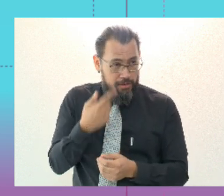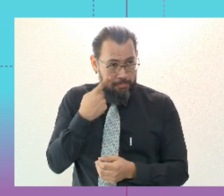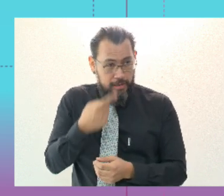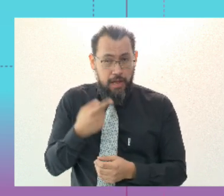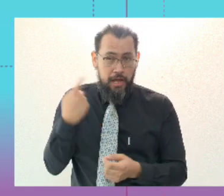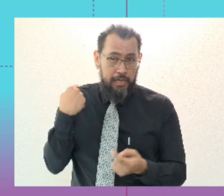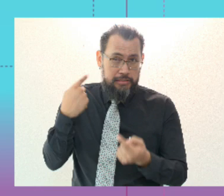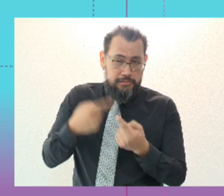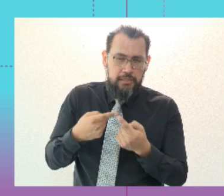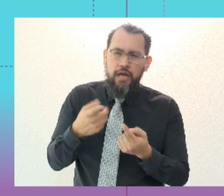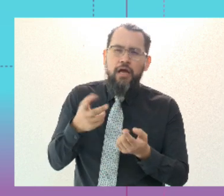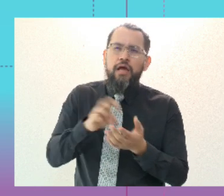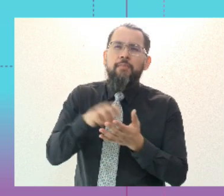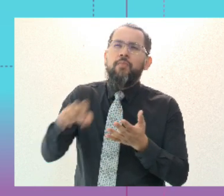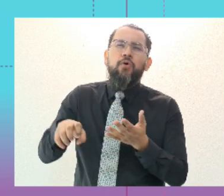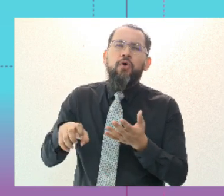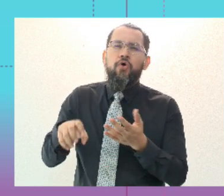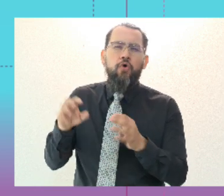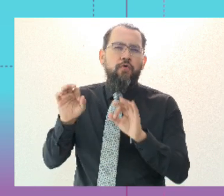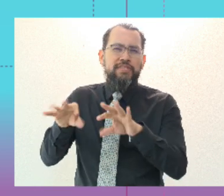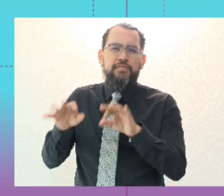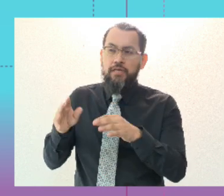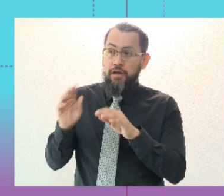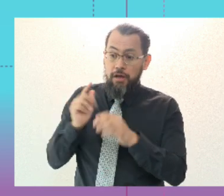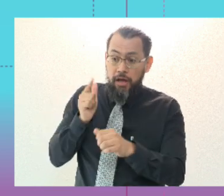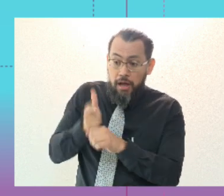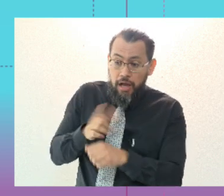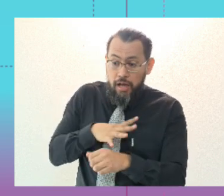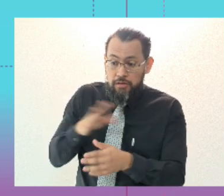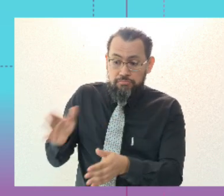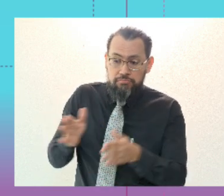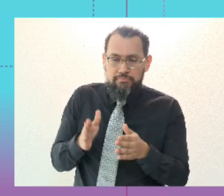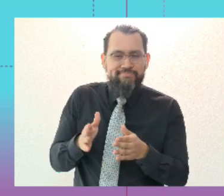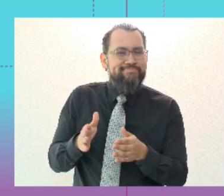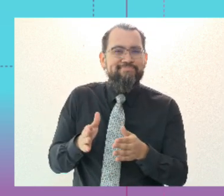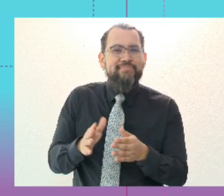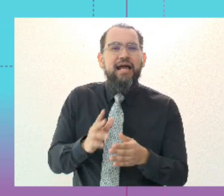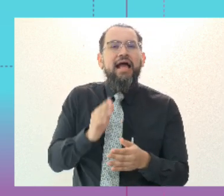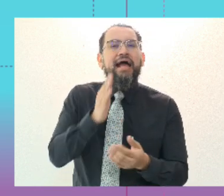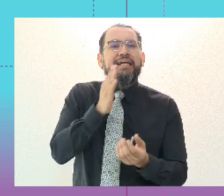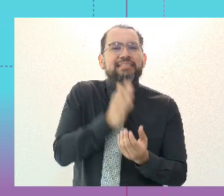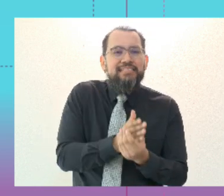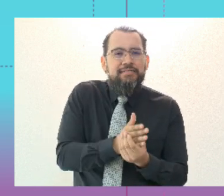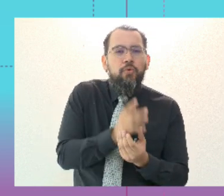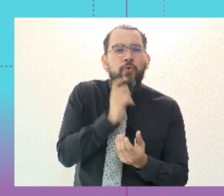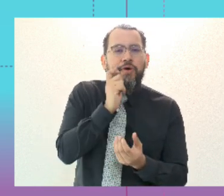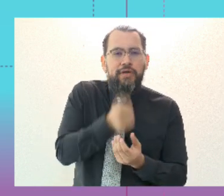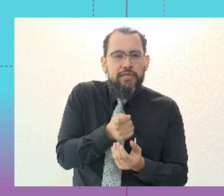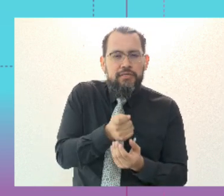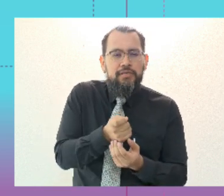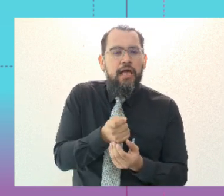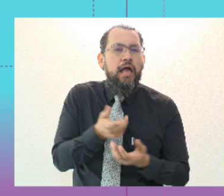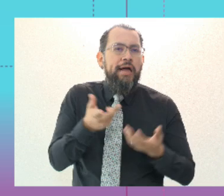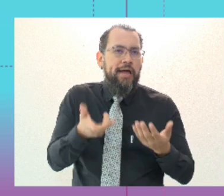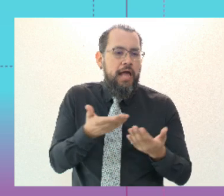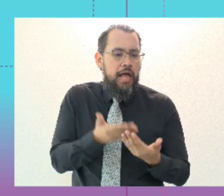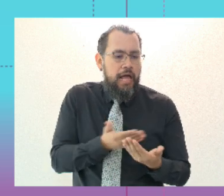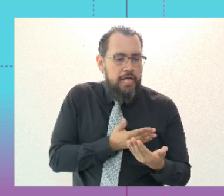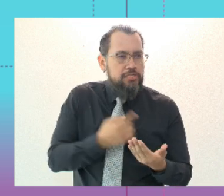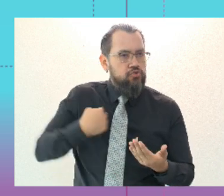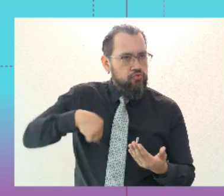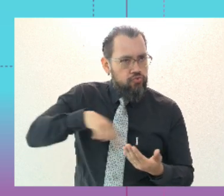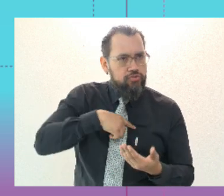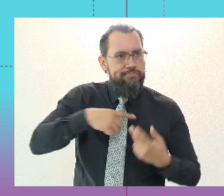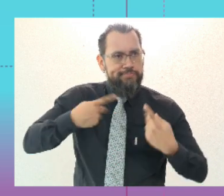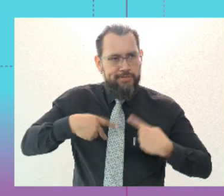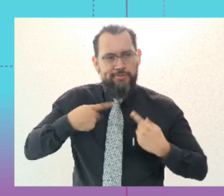de lo que nosotros encontramos en nuestras oficinas. Los archivos van a ser ese producto de ese cumplimiento de